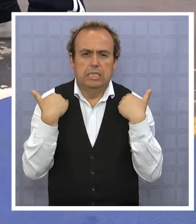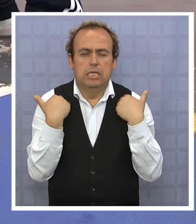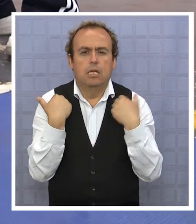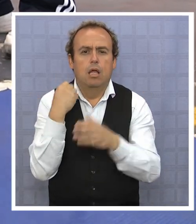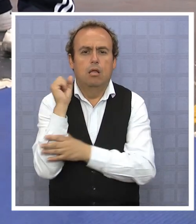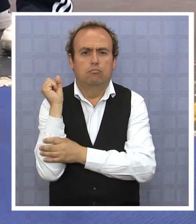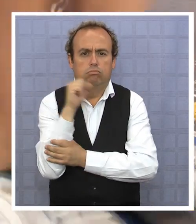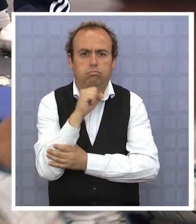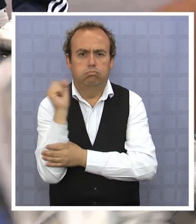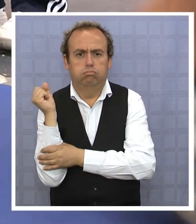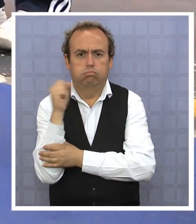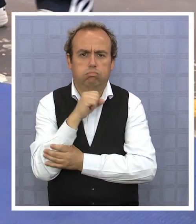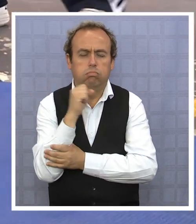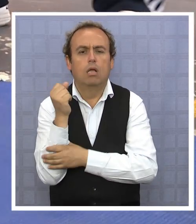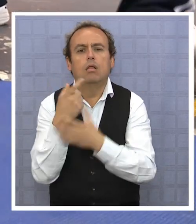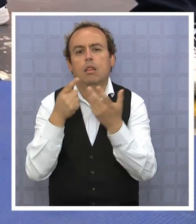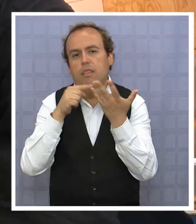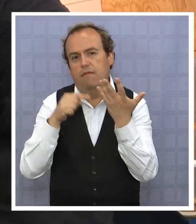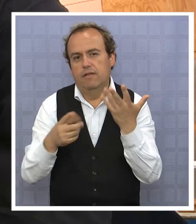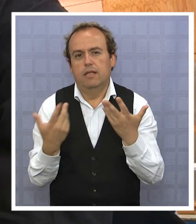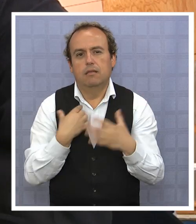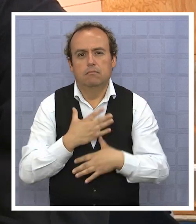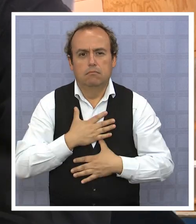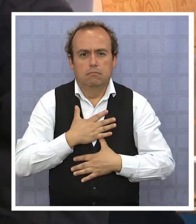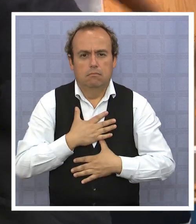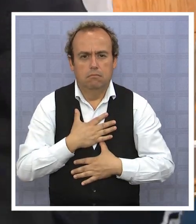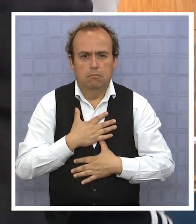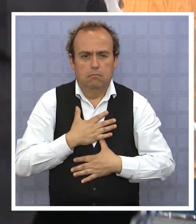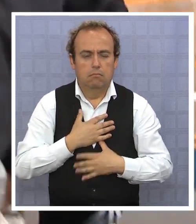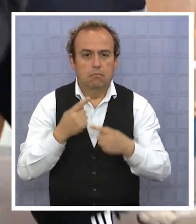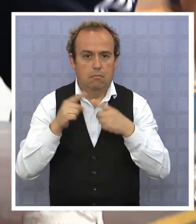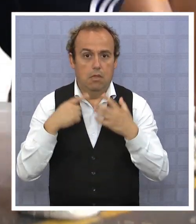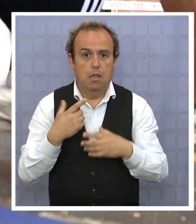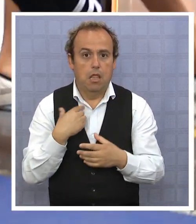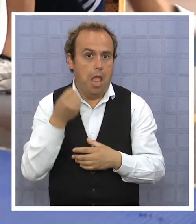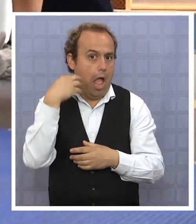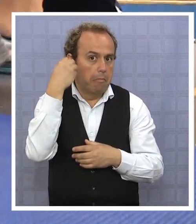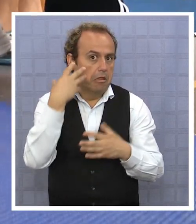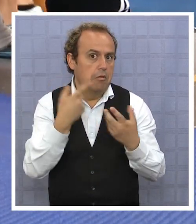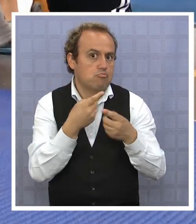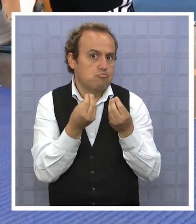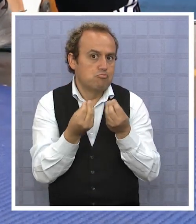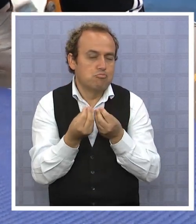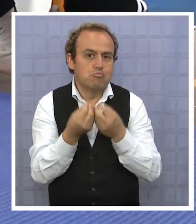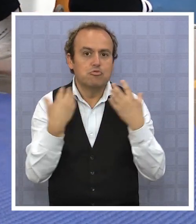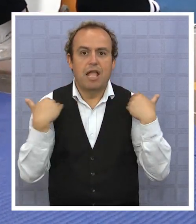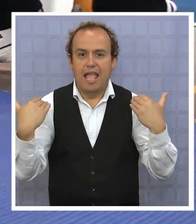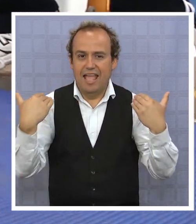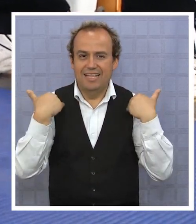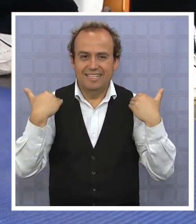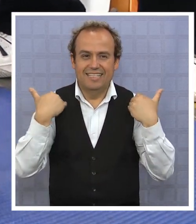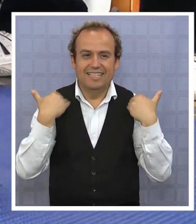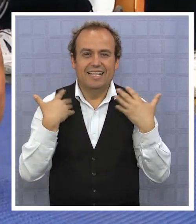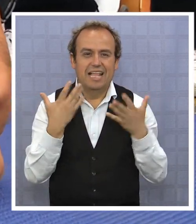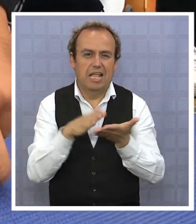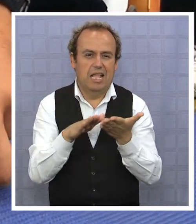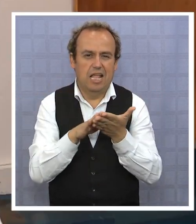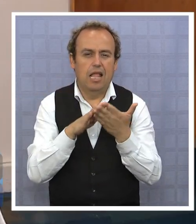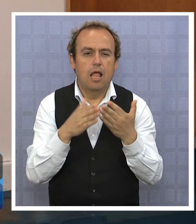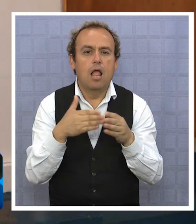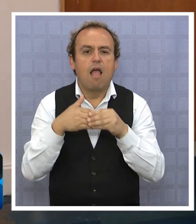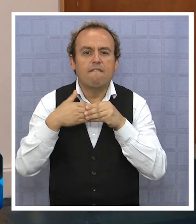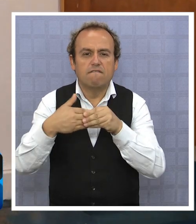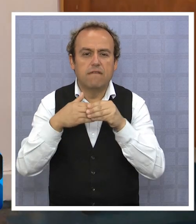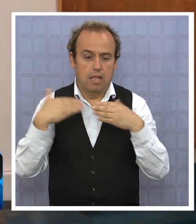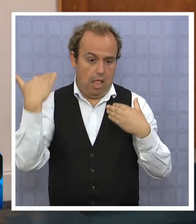flexiones y resistencia cardiorrespiratoria. Sí, sirve. Sí, aprendí a hacer varios ejercicios como esto, o sea, la estación de la flexibilidad